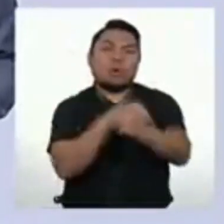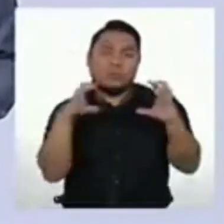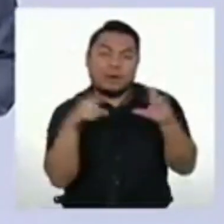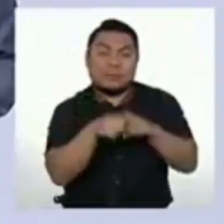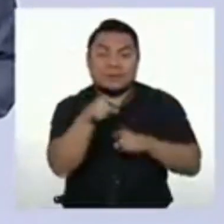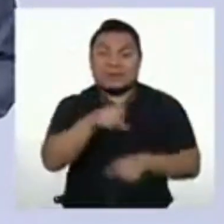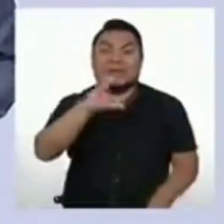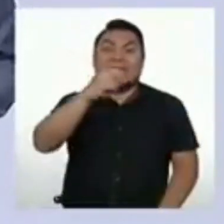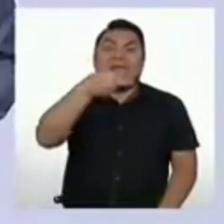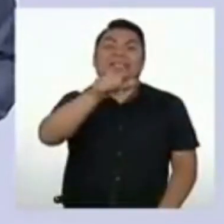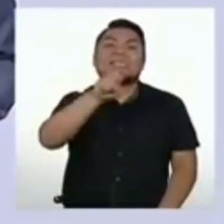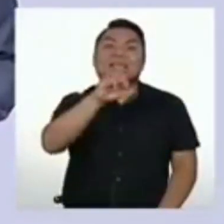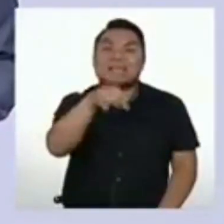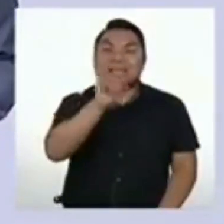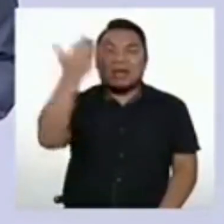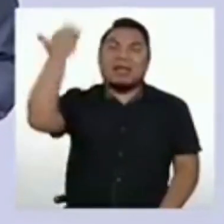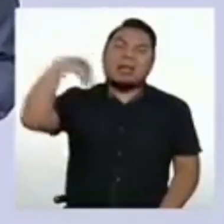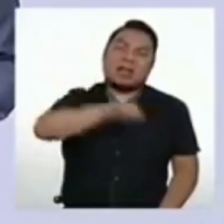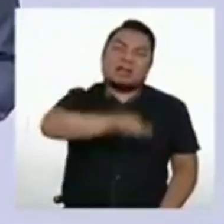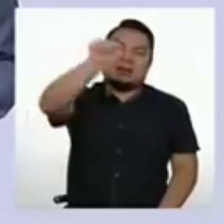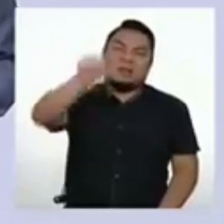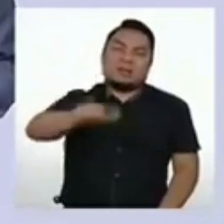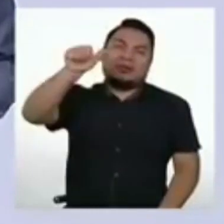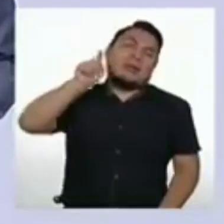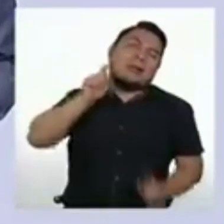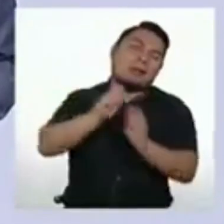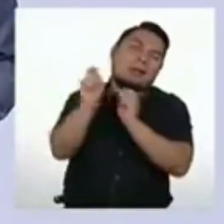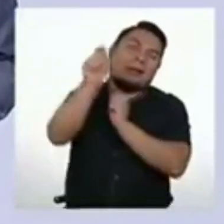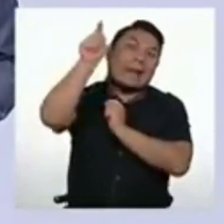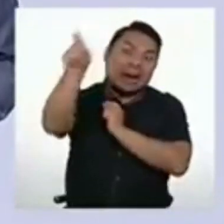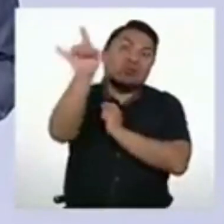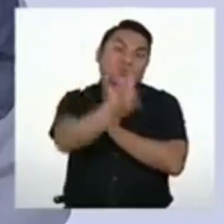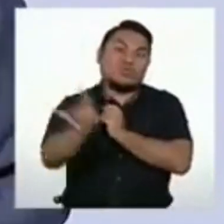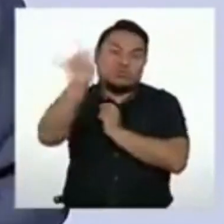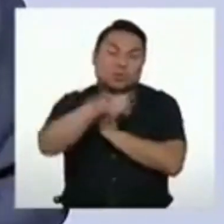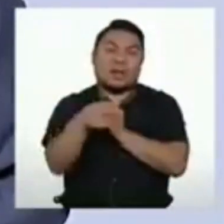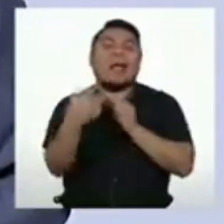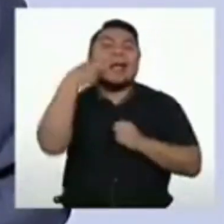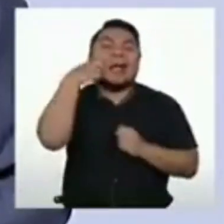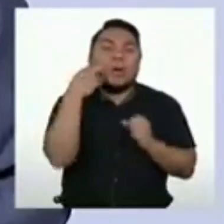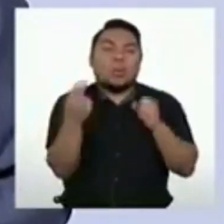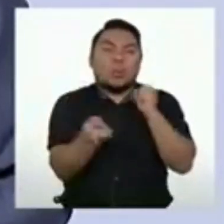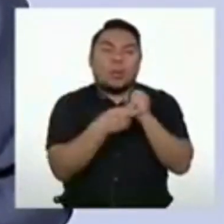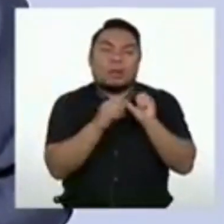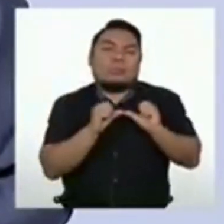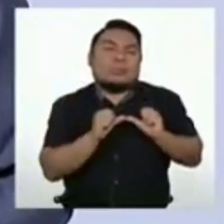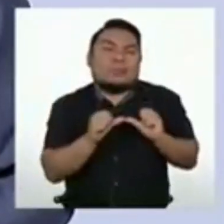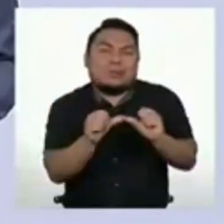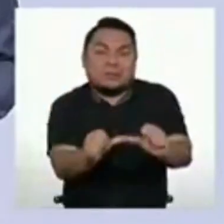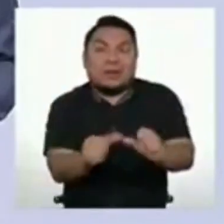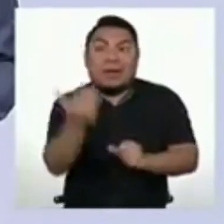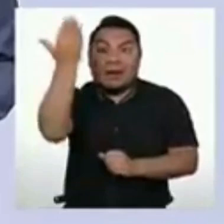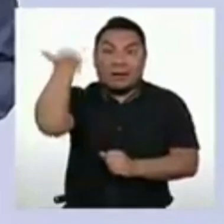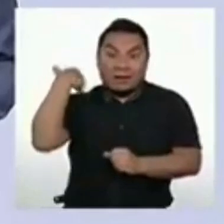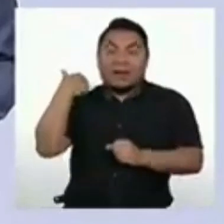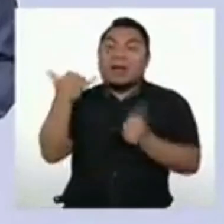preparado mayormente en las zonas altoandinas, pero es comercializado a lo largo de todo el país, tanto en la antigüedad como ahora.